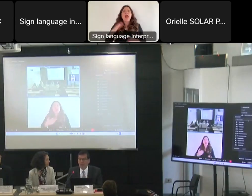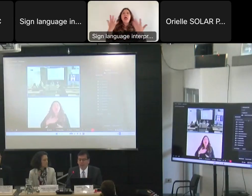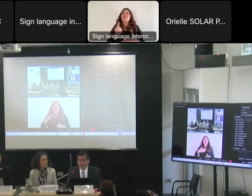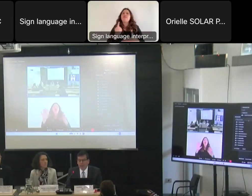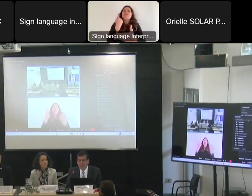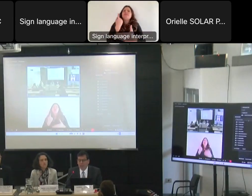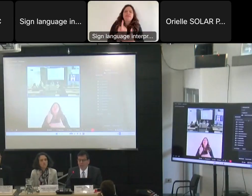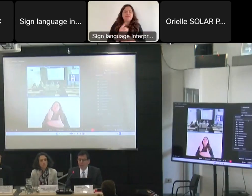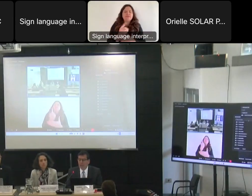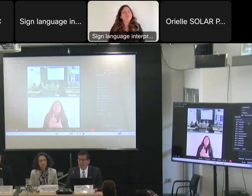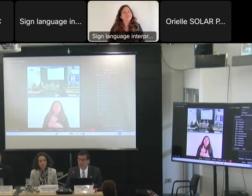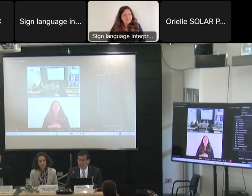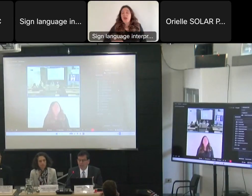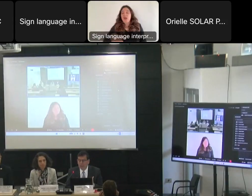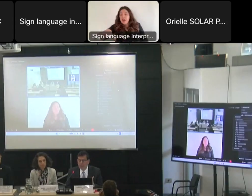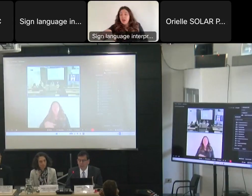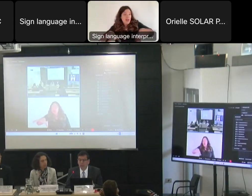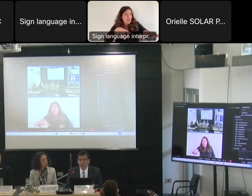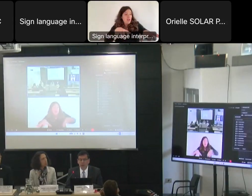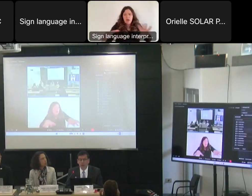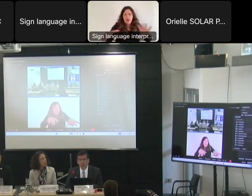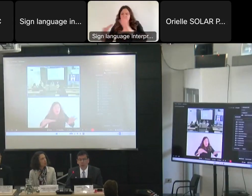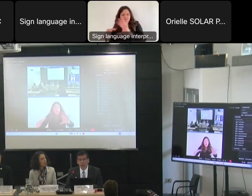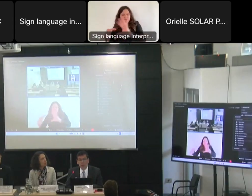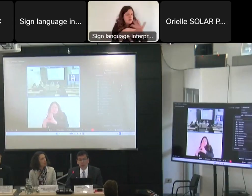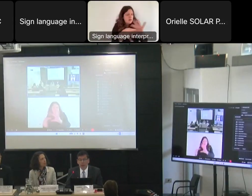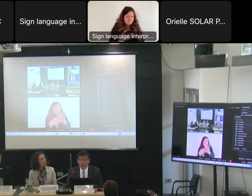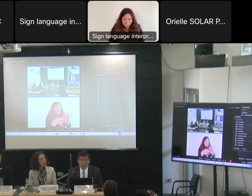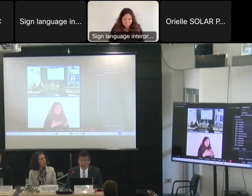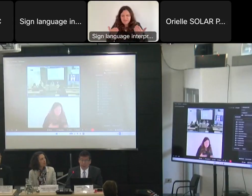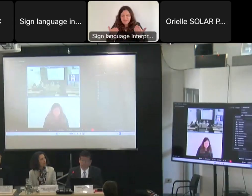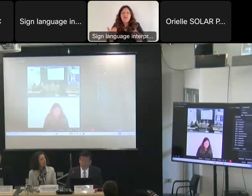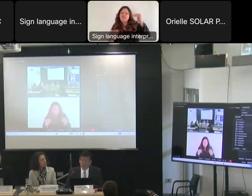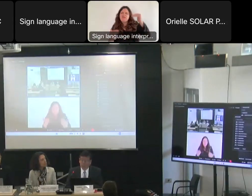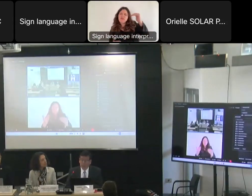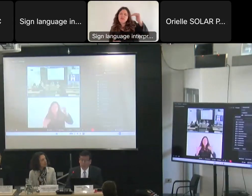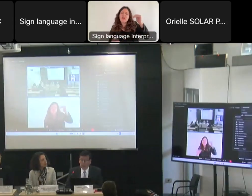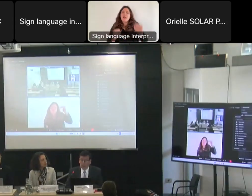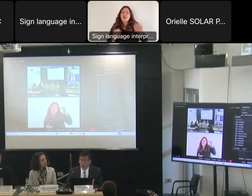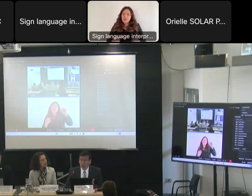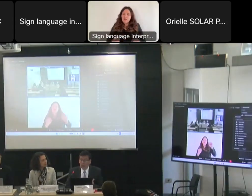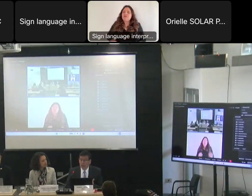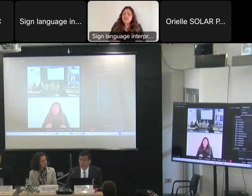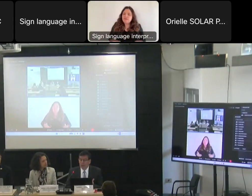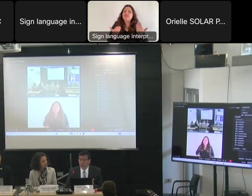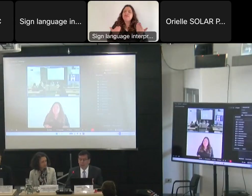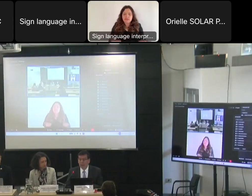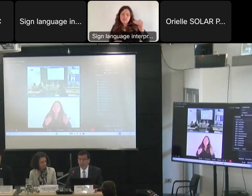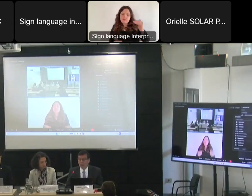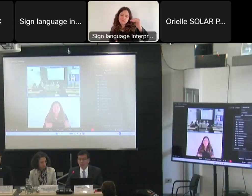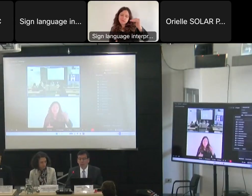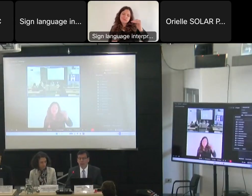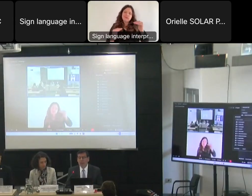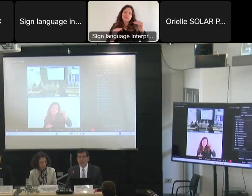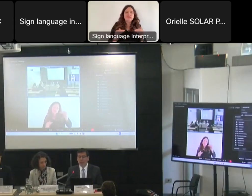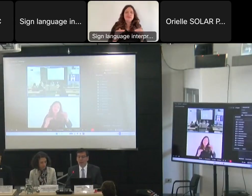intersectorial es fundamental para enfrentar aquellas diferencias en salud que son injustas e evitables, dado que los determinantes sociales de la salud